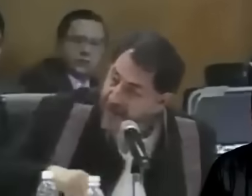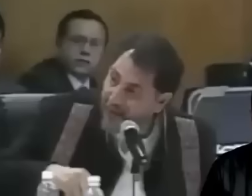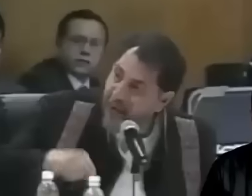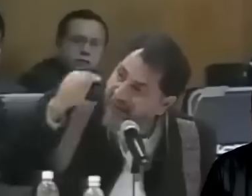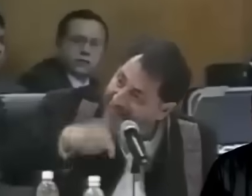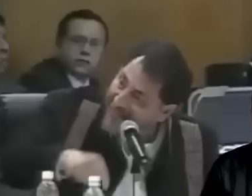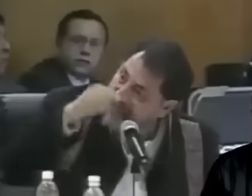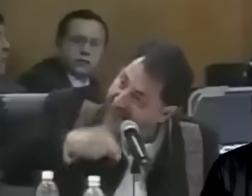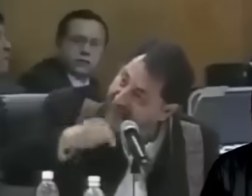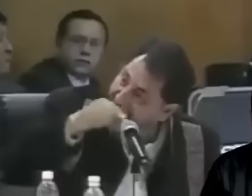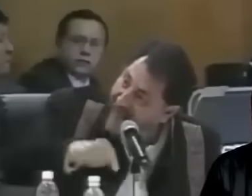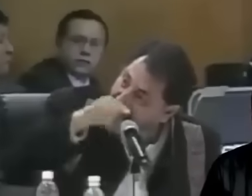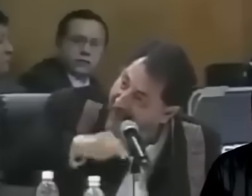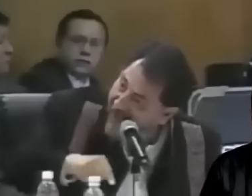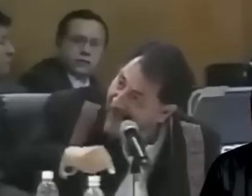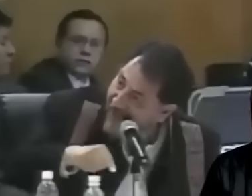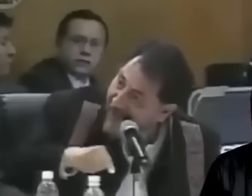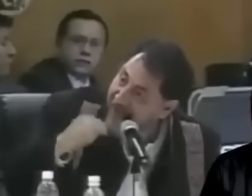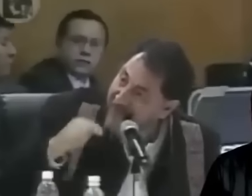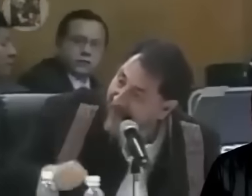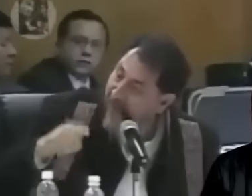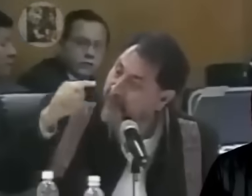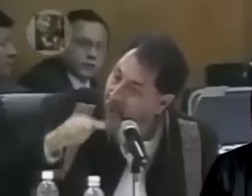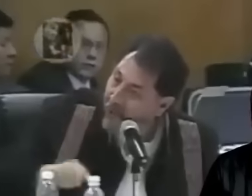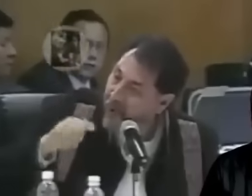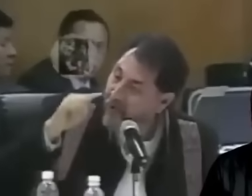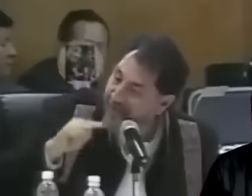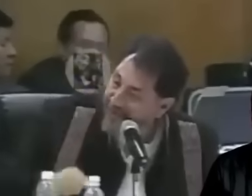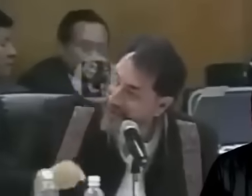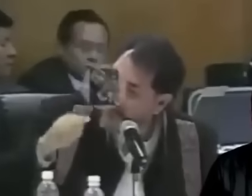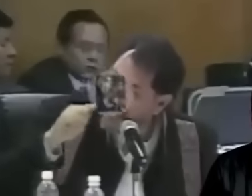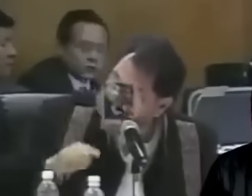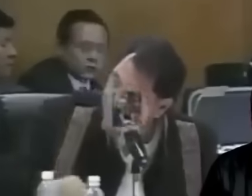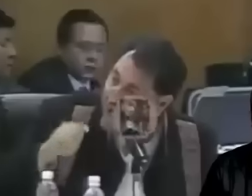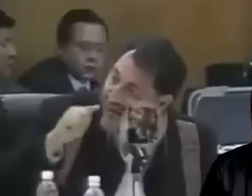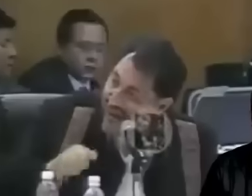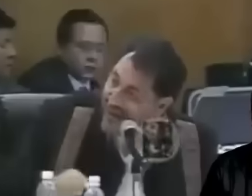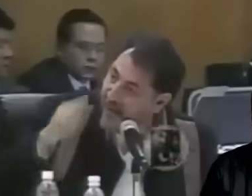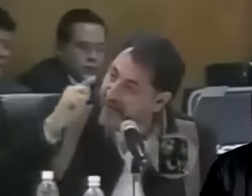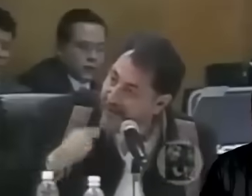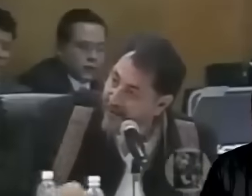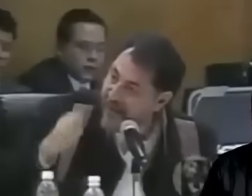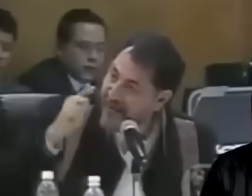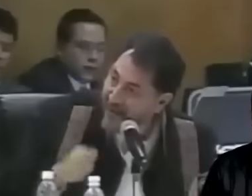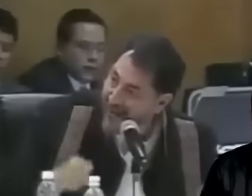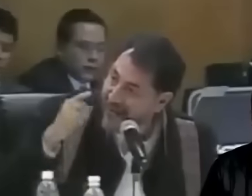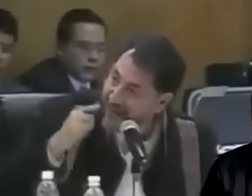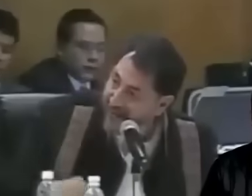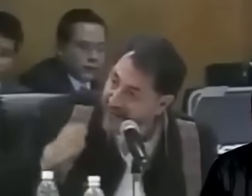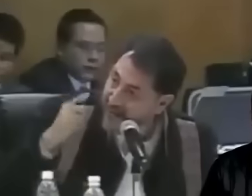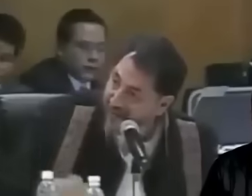Porque además de los asuntos de corrupción que sí tiene que aclarar, están todos los ilícitos que estamos señalando, las